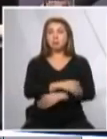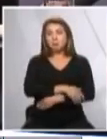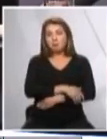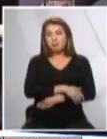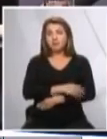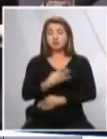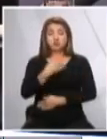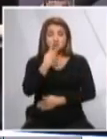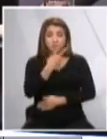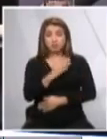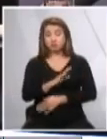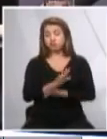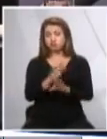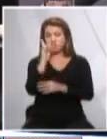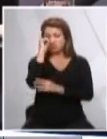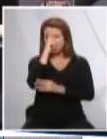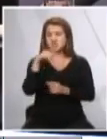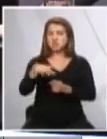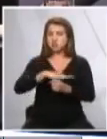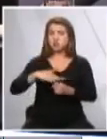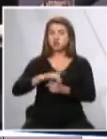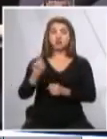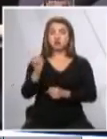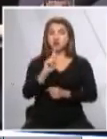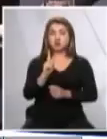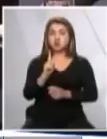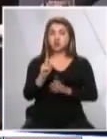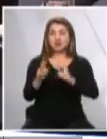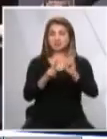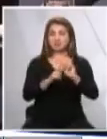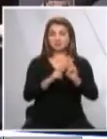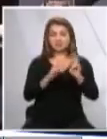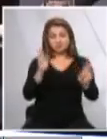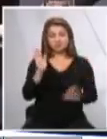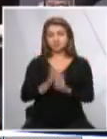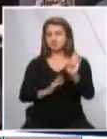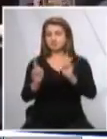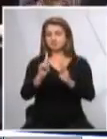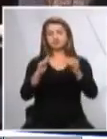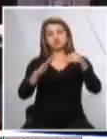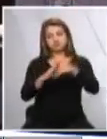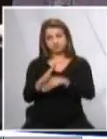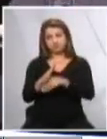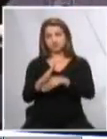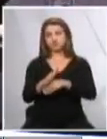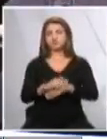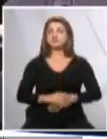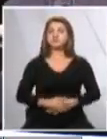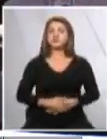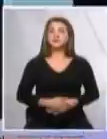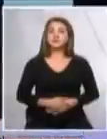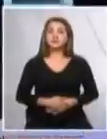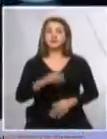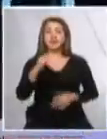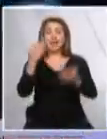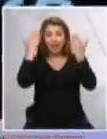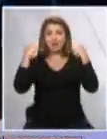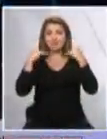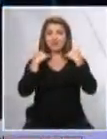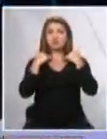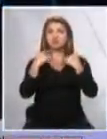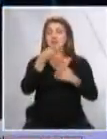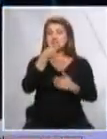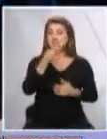dimensión humana muy compleja, pero no está saliendo jugando para hacia adelante. No más la bien veo para parada. Nada, Alberto, cuando decía